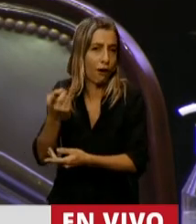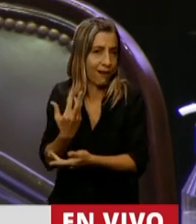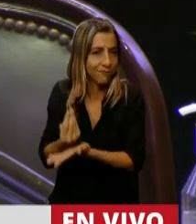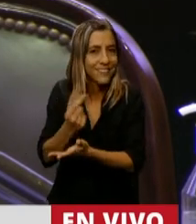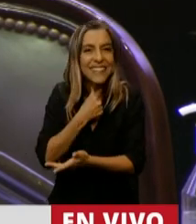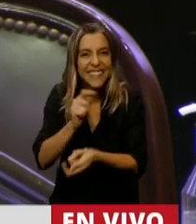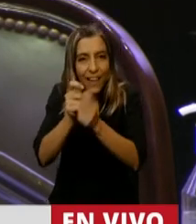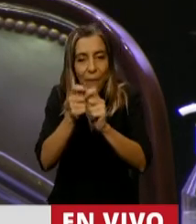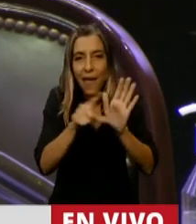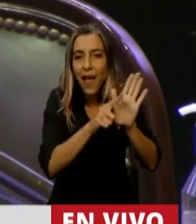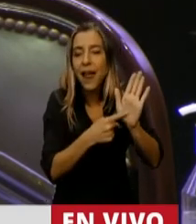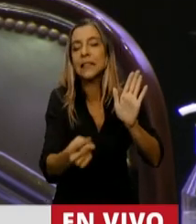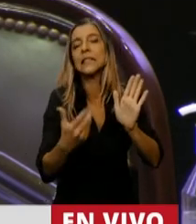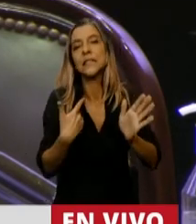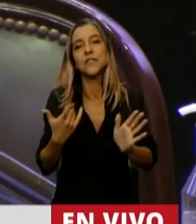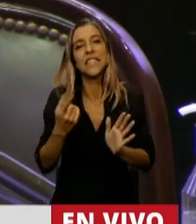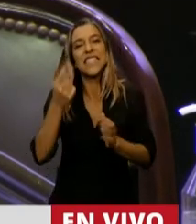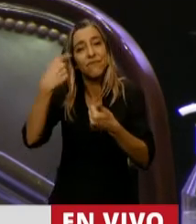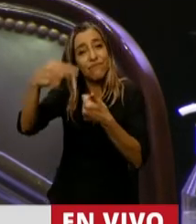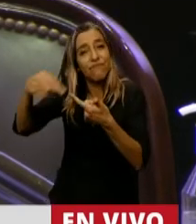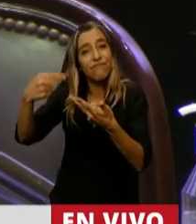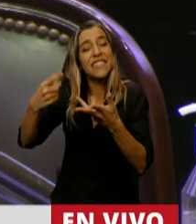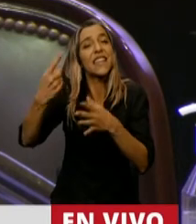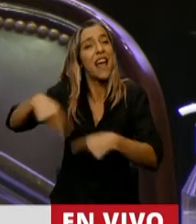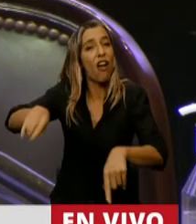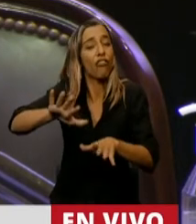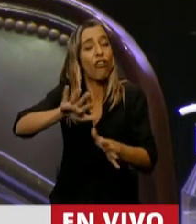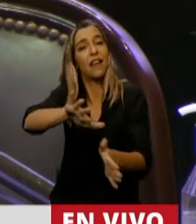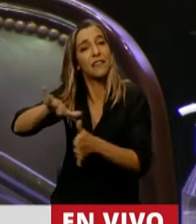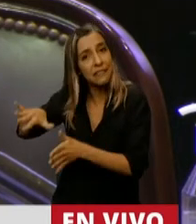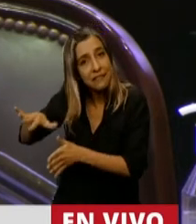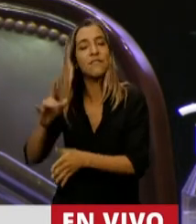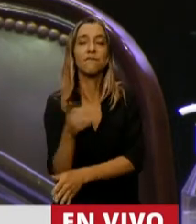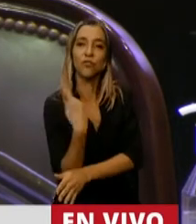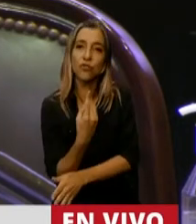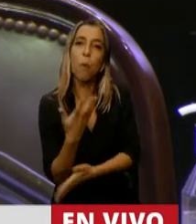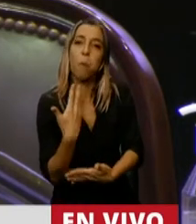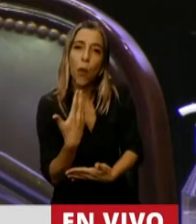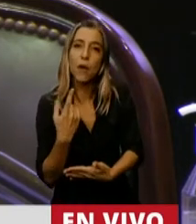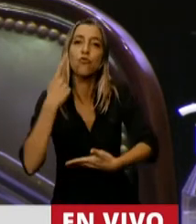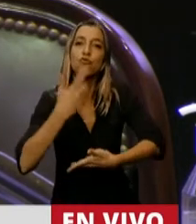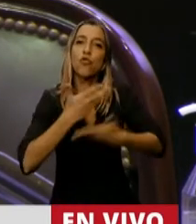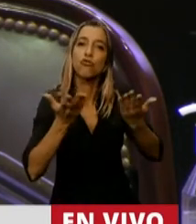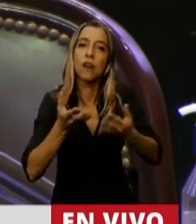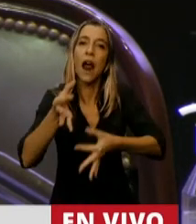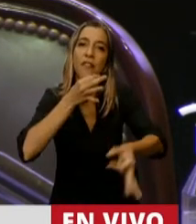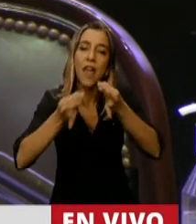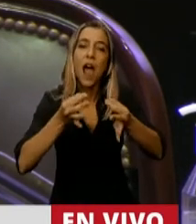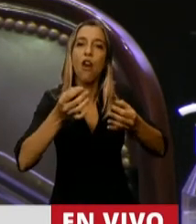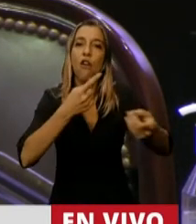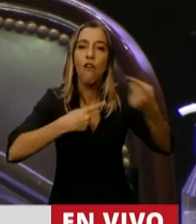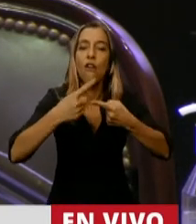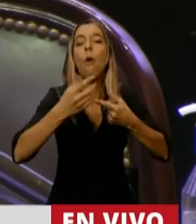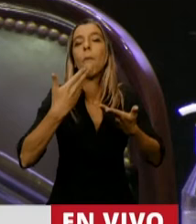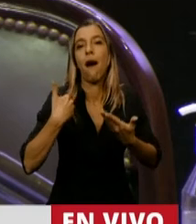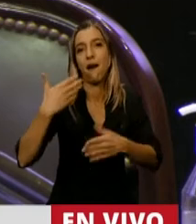se pondrían a mandar desde nuestro país para que se generen reglas de juego estables y previsibles para